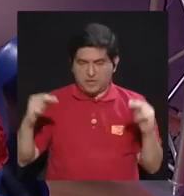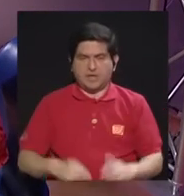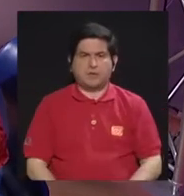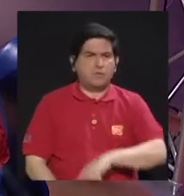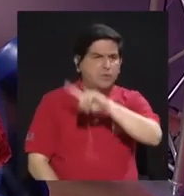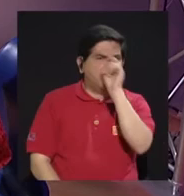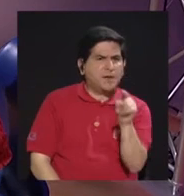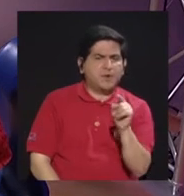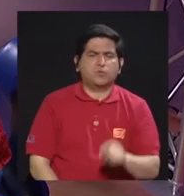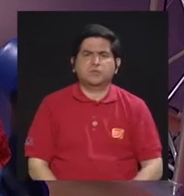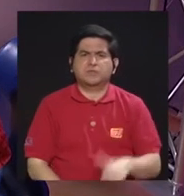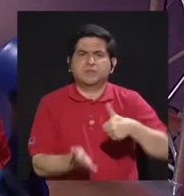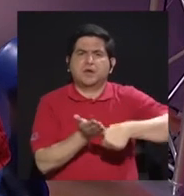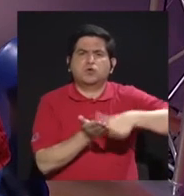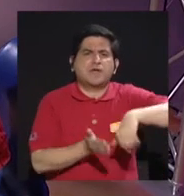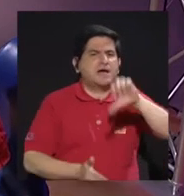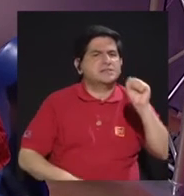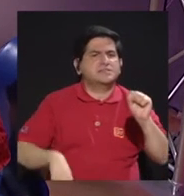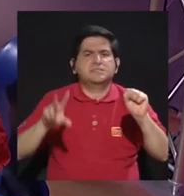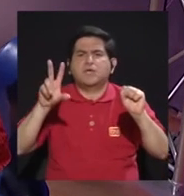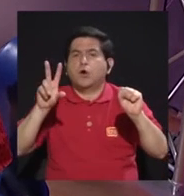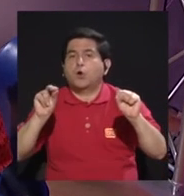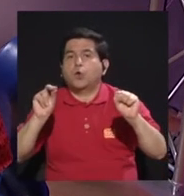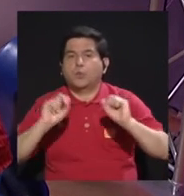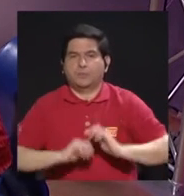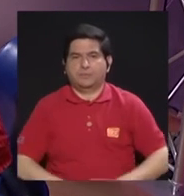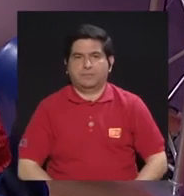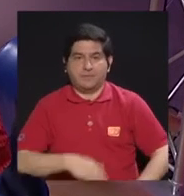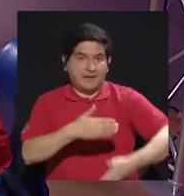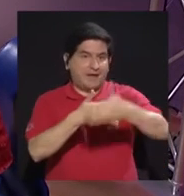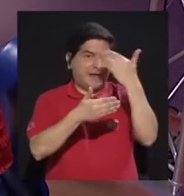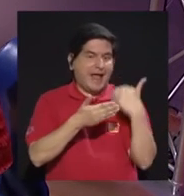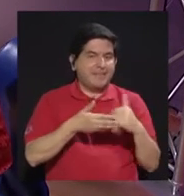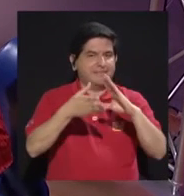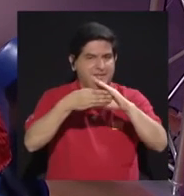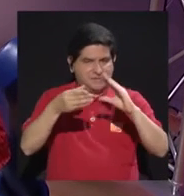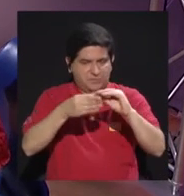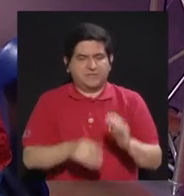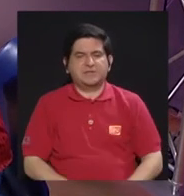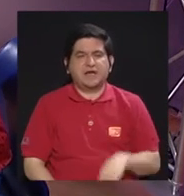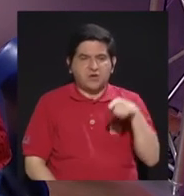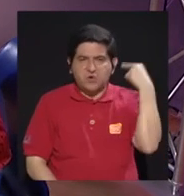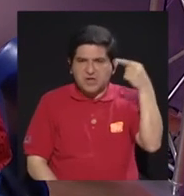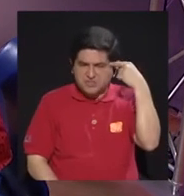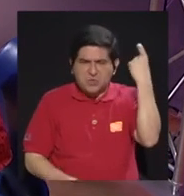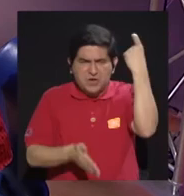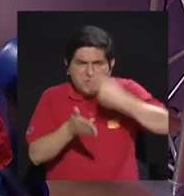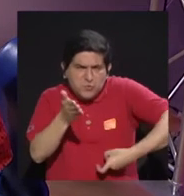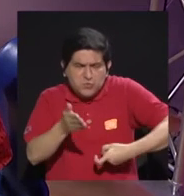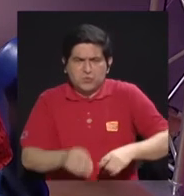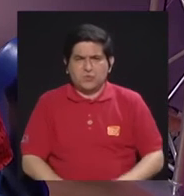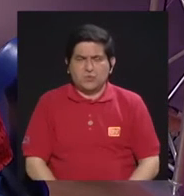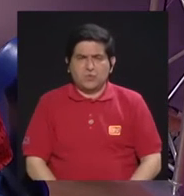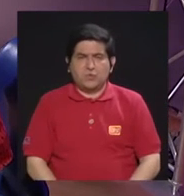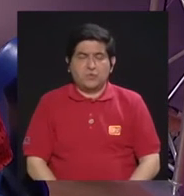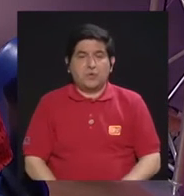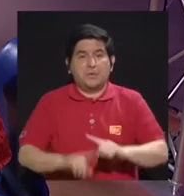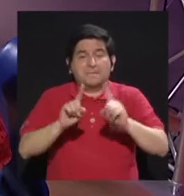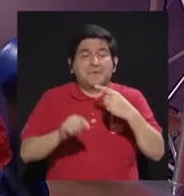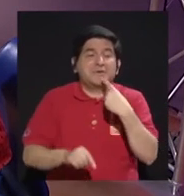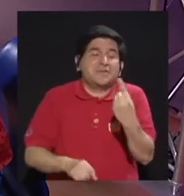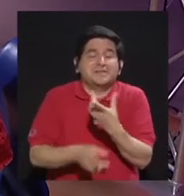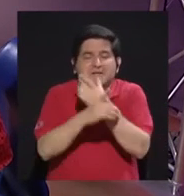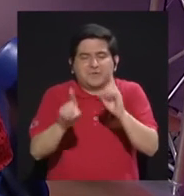si votar o no votar. Antes de eso, aquí hay un comentario, dice: ese gobierno es una dictadura en democracia,